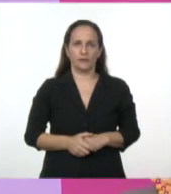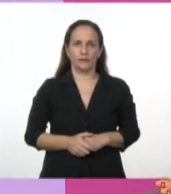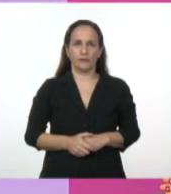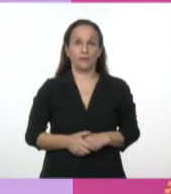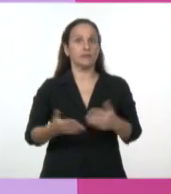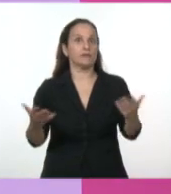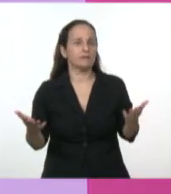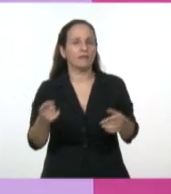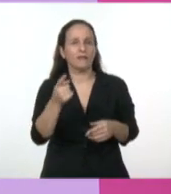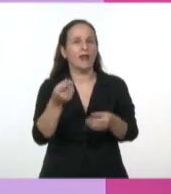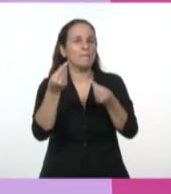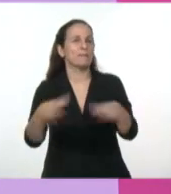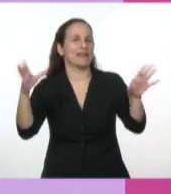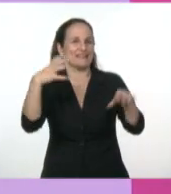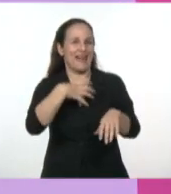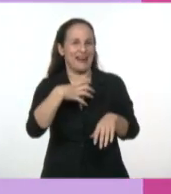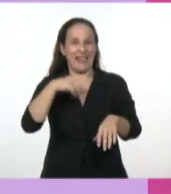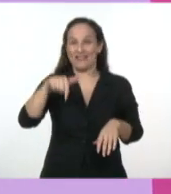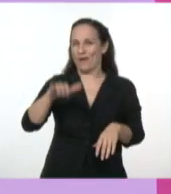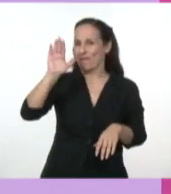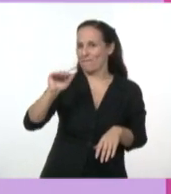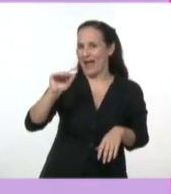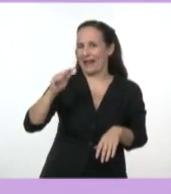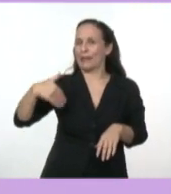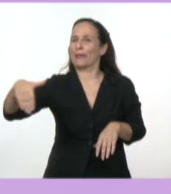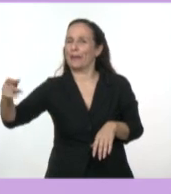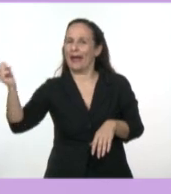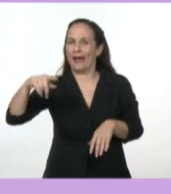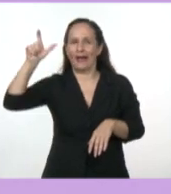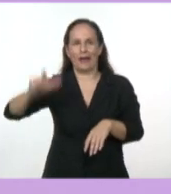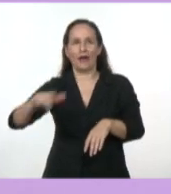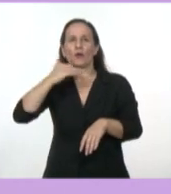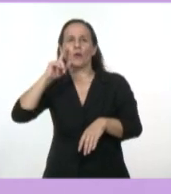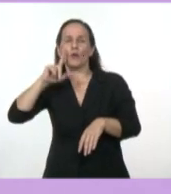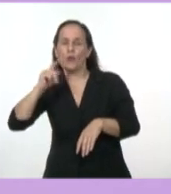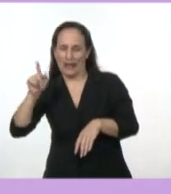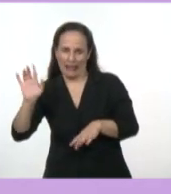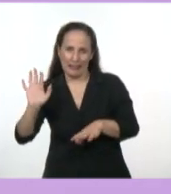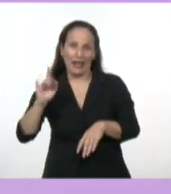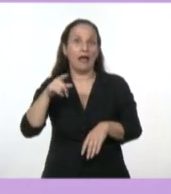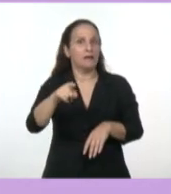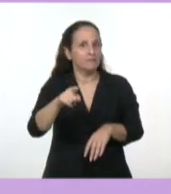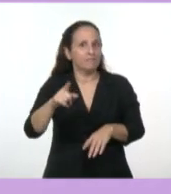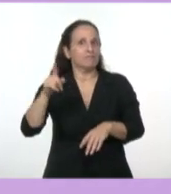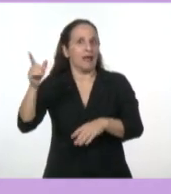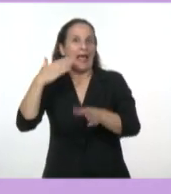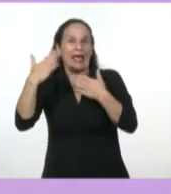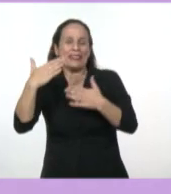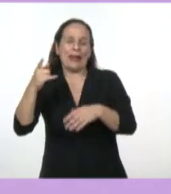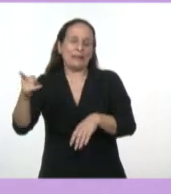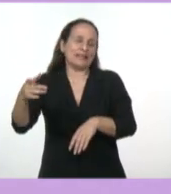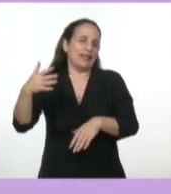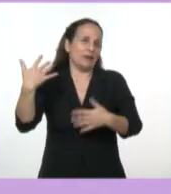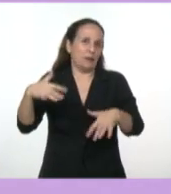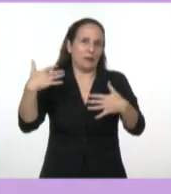¿Qué les parece si empezamos con las clases de este martes? En un rato viene Julieta, de Formación Ética y Ciudadana. Atención porque trae una entrevista que va a